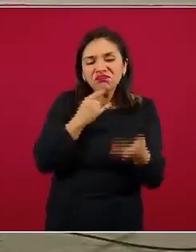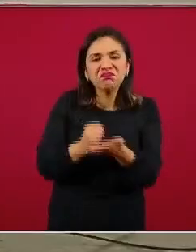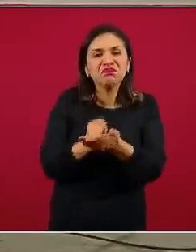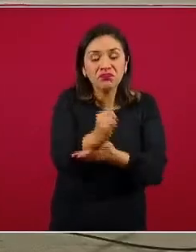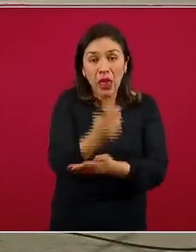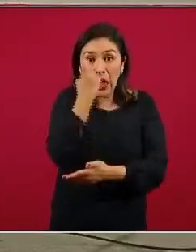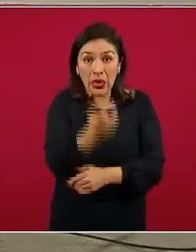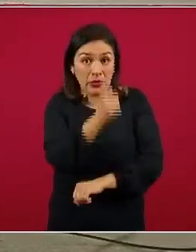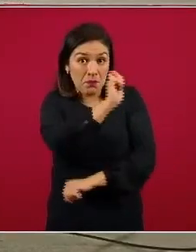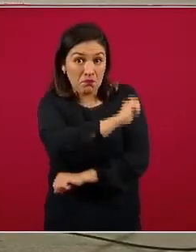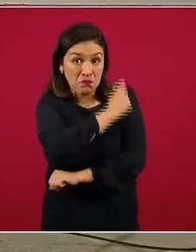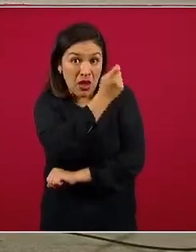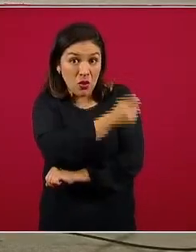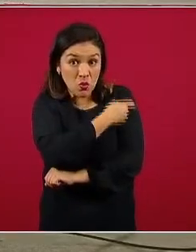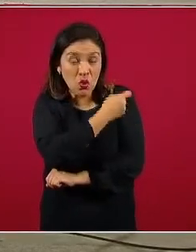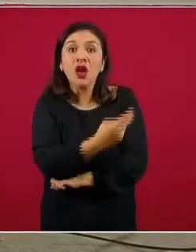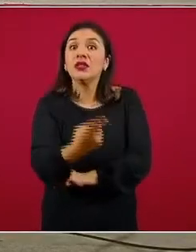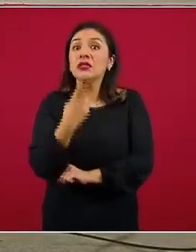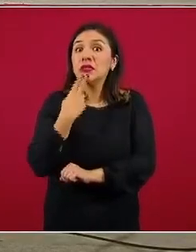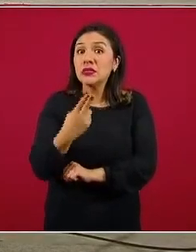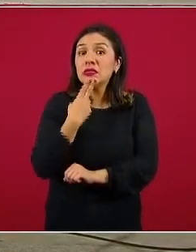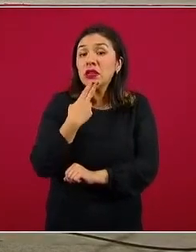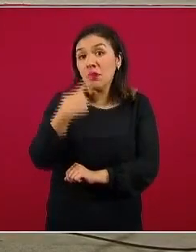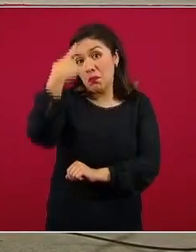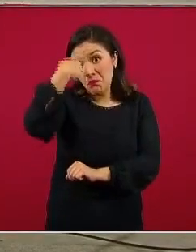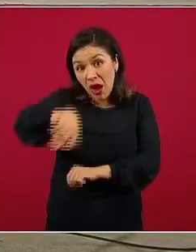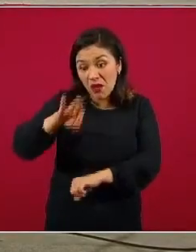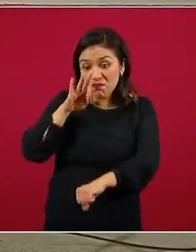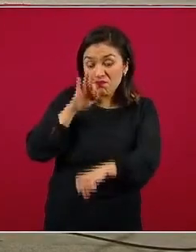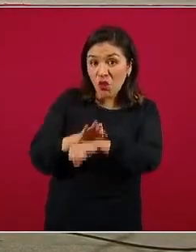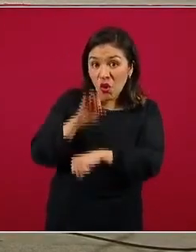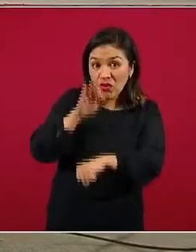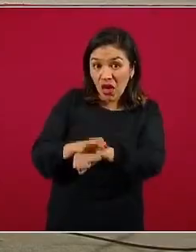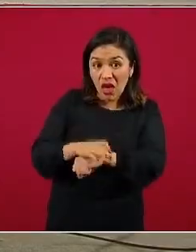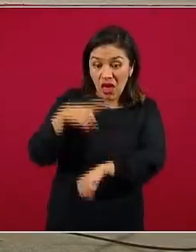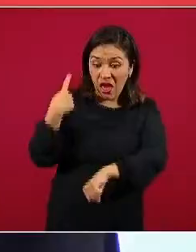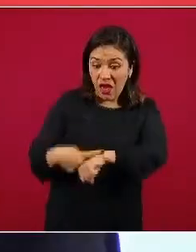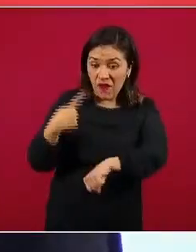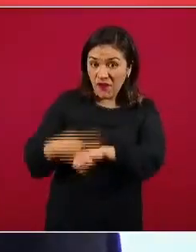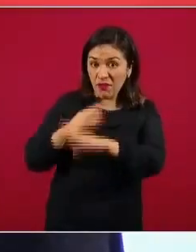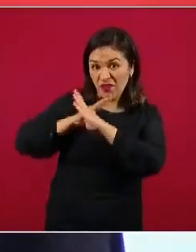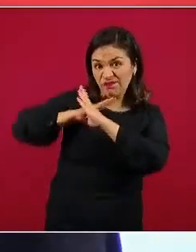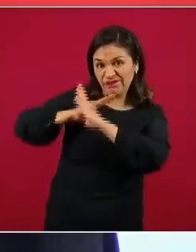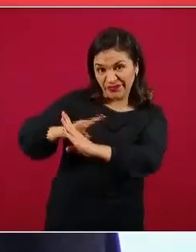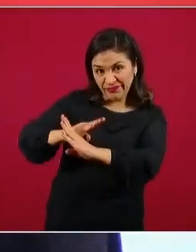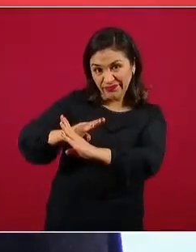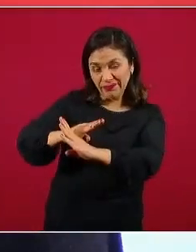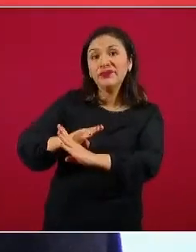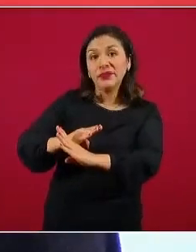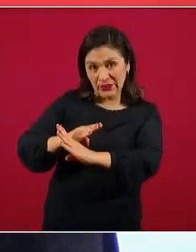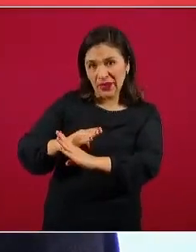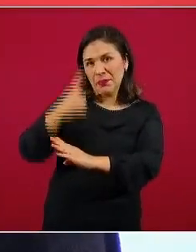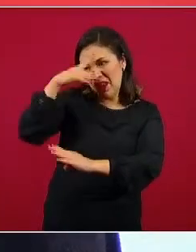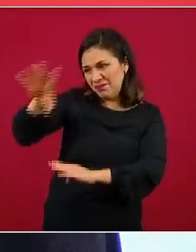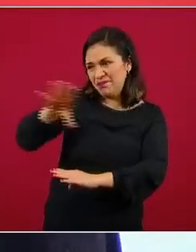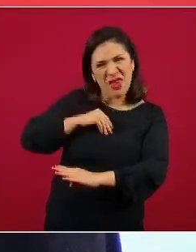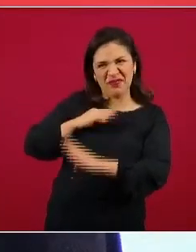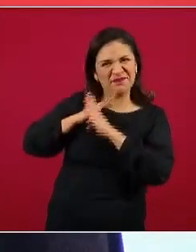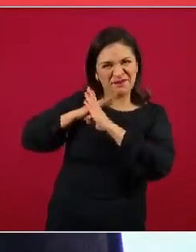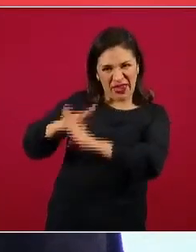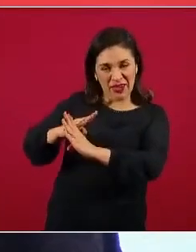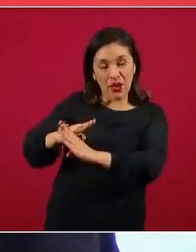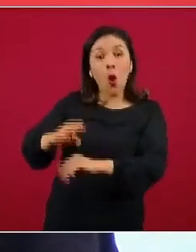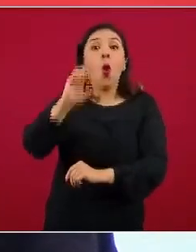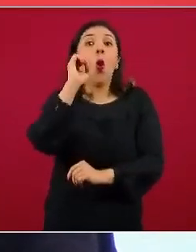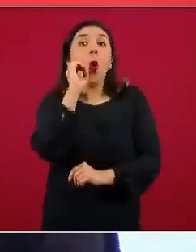la vacuna sirve para proteger de la infección, o en este caso del contagio de la infección,